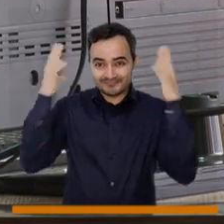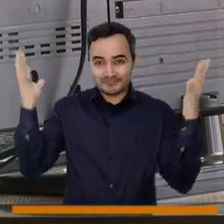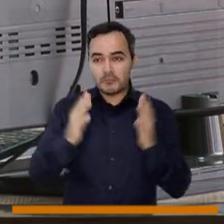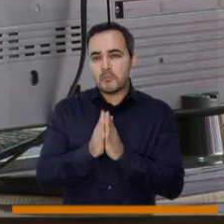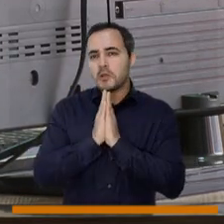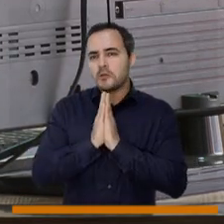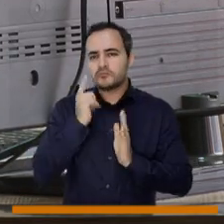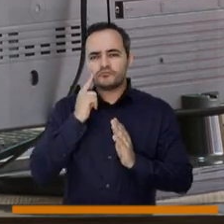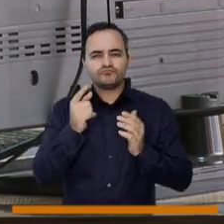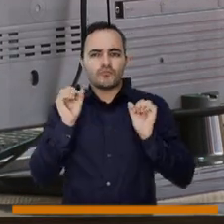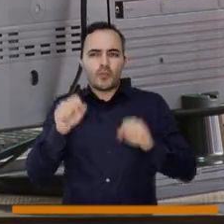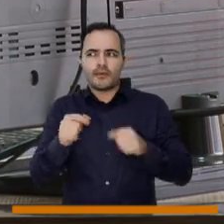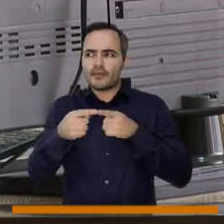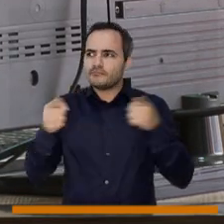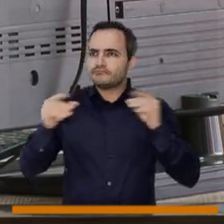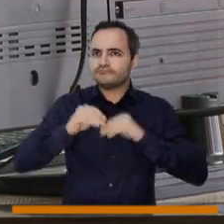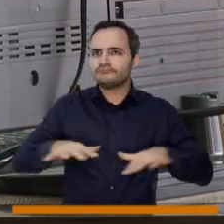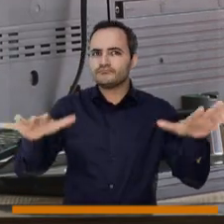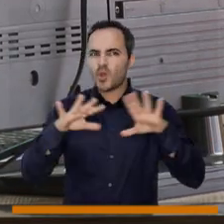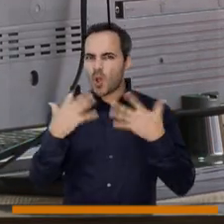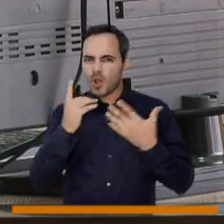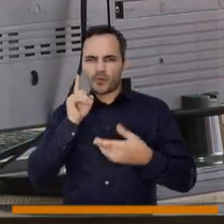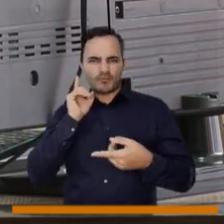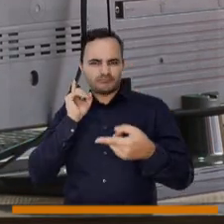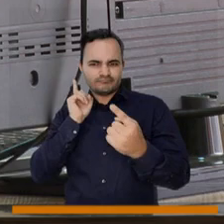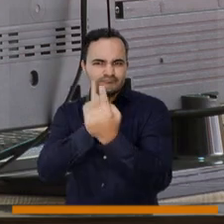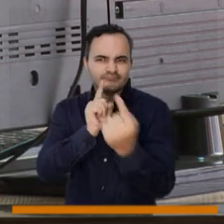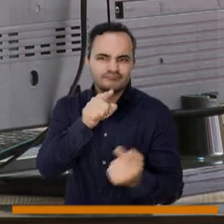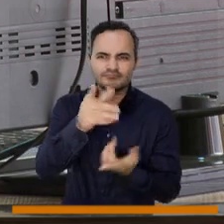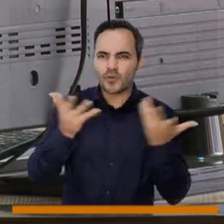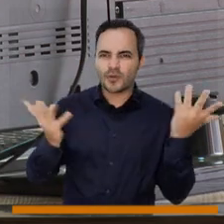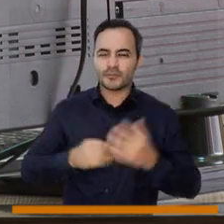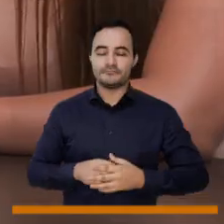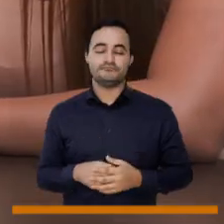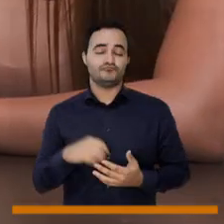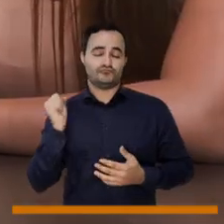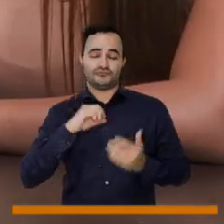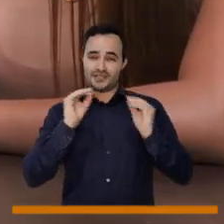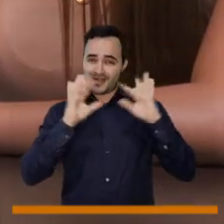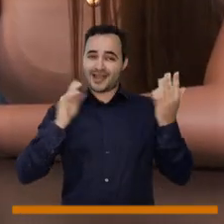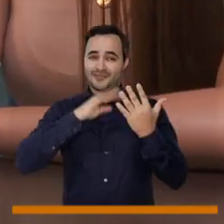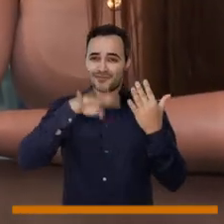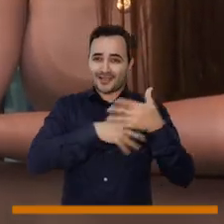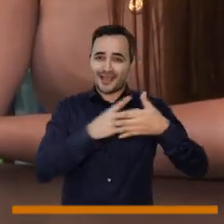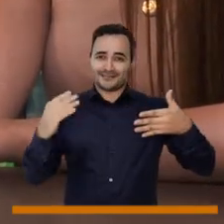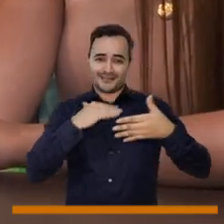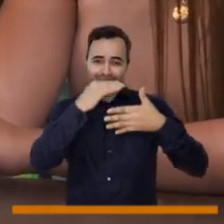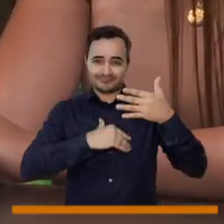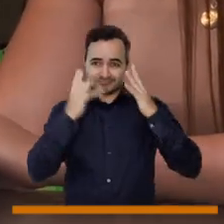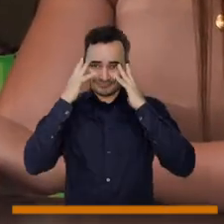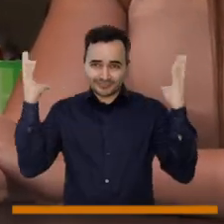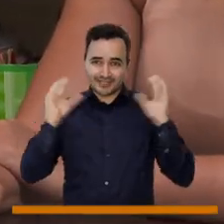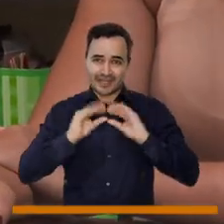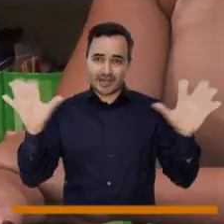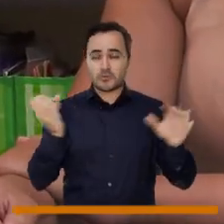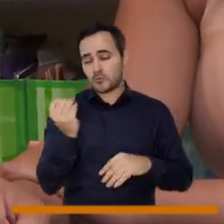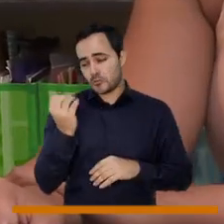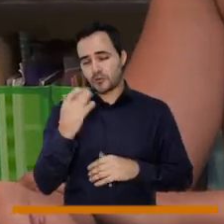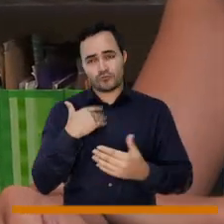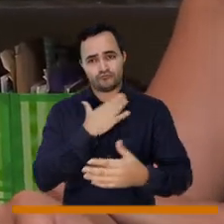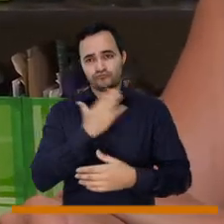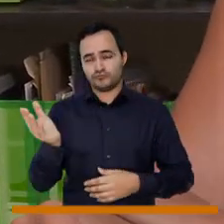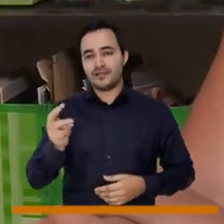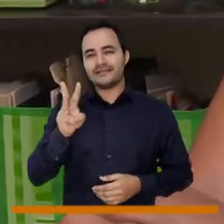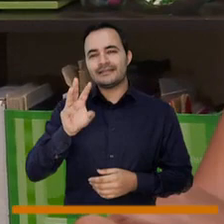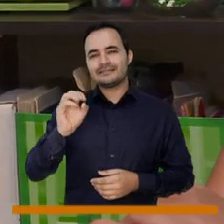los televidentes, ¿cómo lo encontramos para que aprendan italiano? A pesar de tener una agenda apretadita, puedo abrir espacios, me pueden contactar,